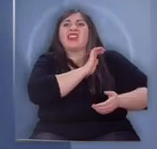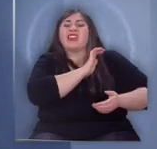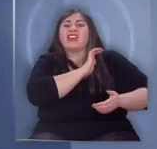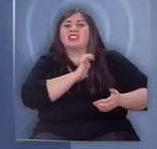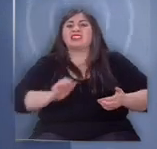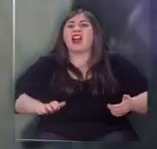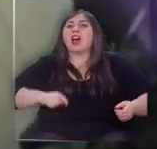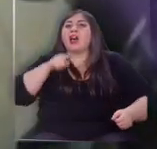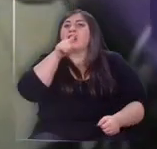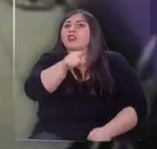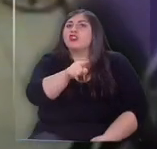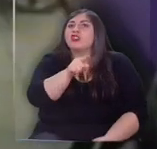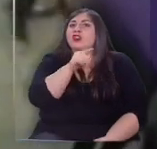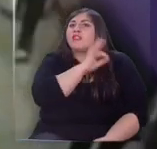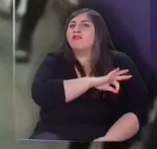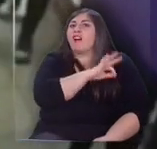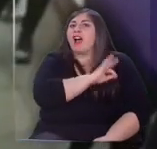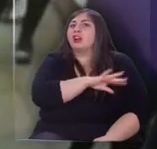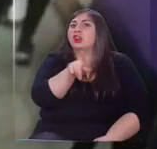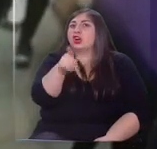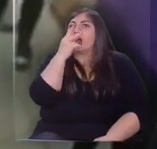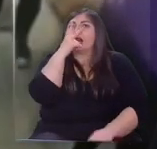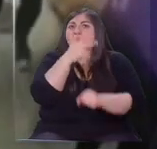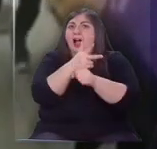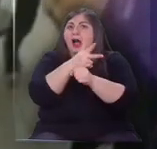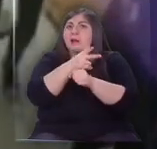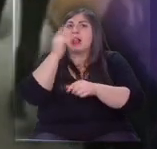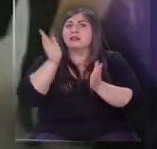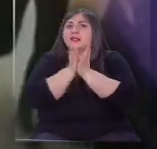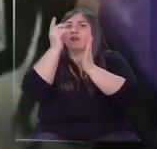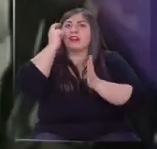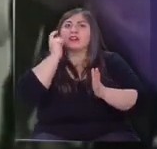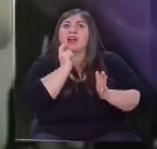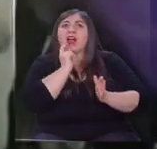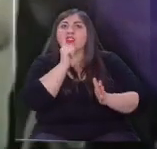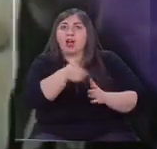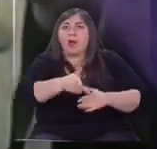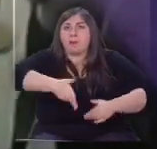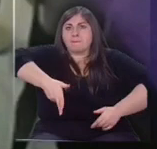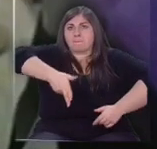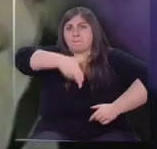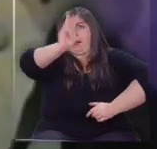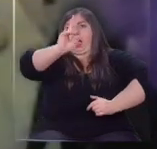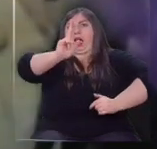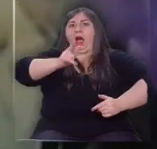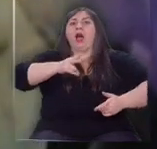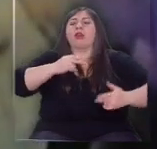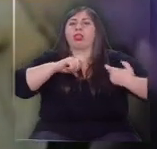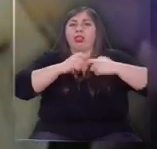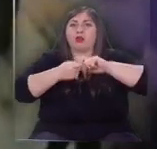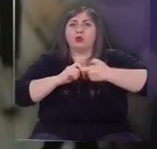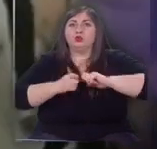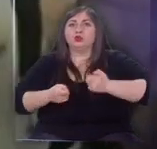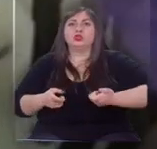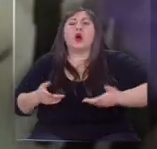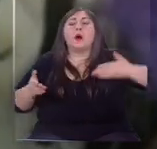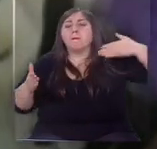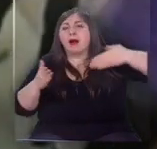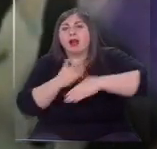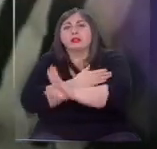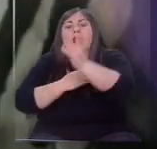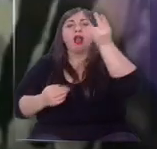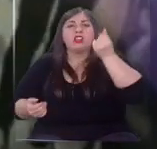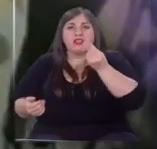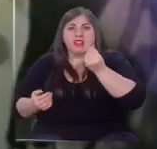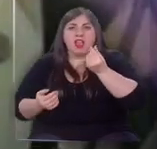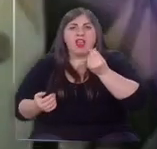Bernardo. Las cámaras de seguridad del recinto muestran cómo el ahora imputado dispara contra el funcionario con quien discutió y amenazó para acceder al